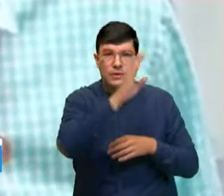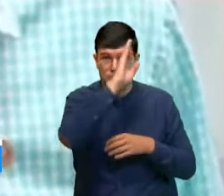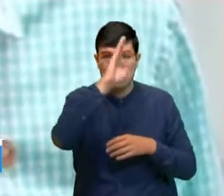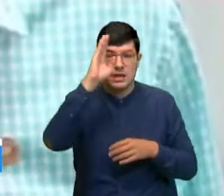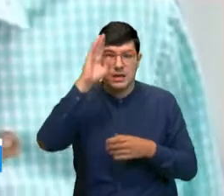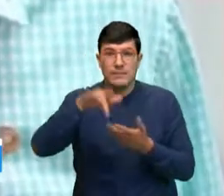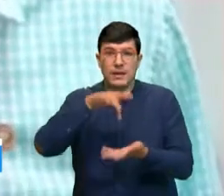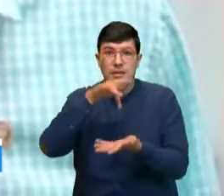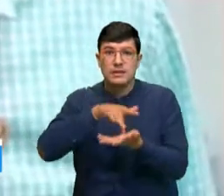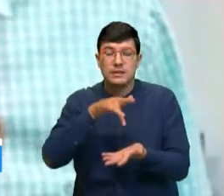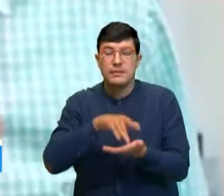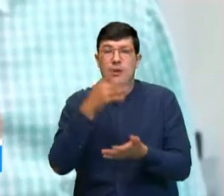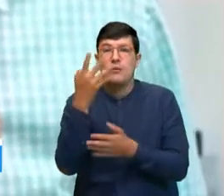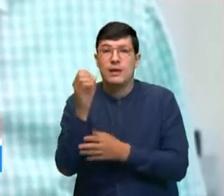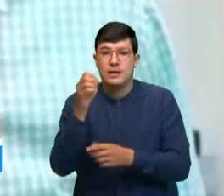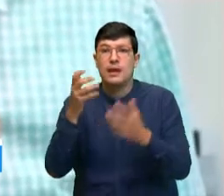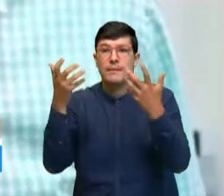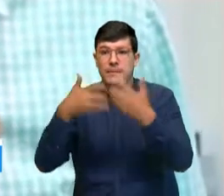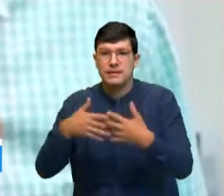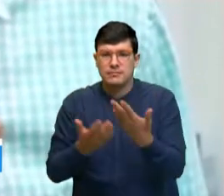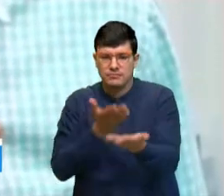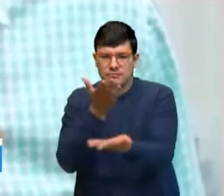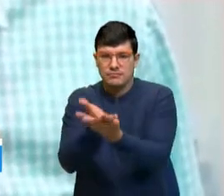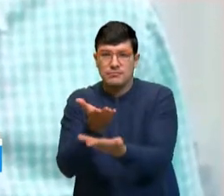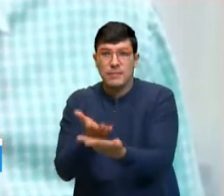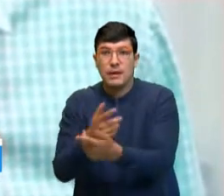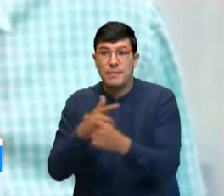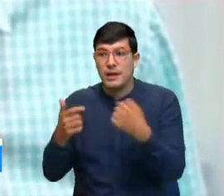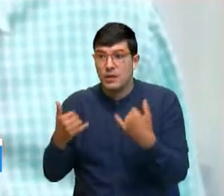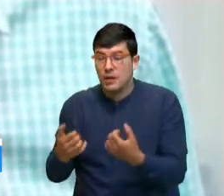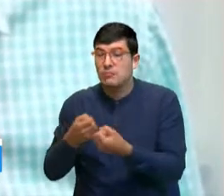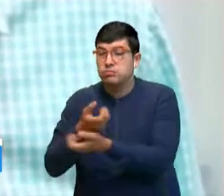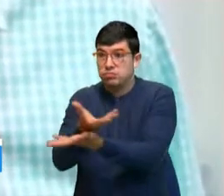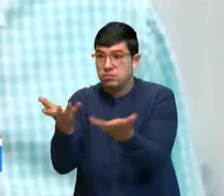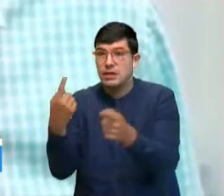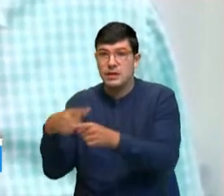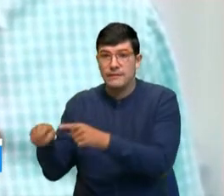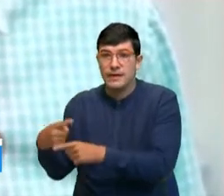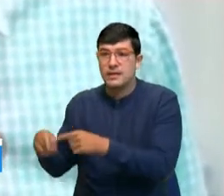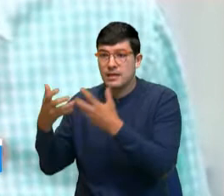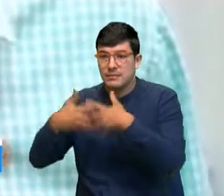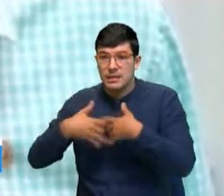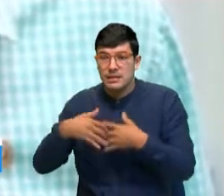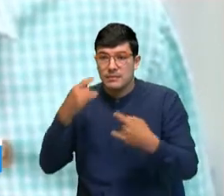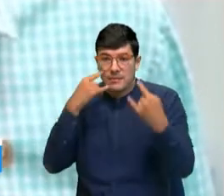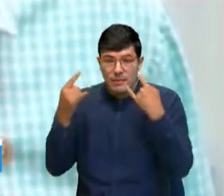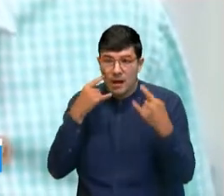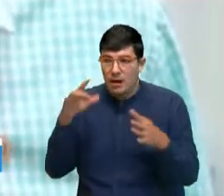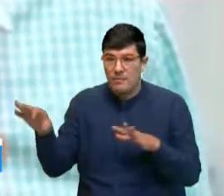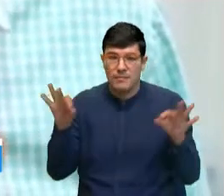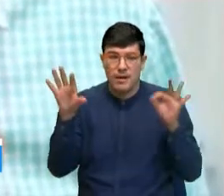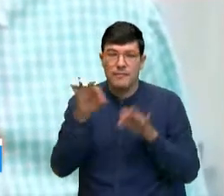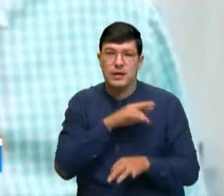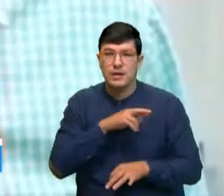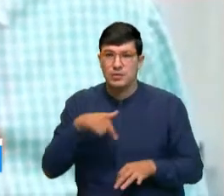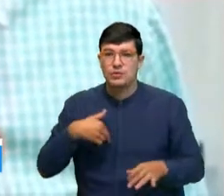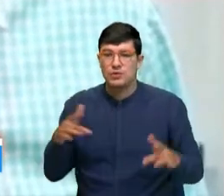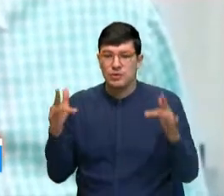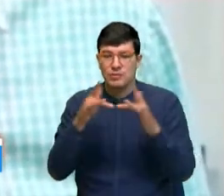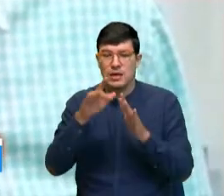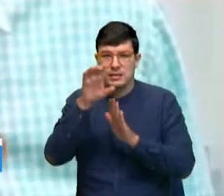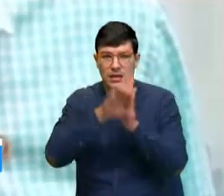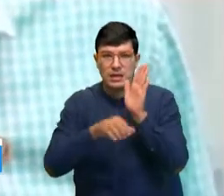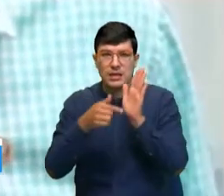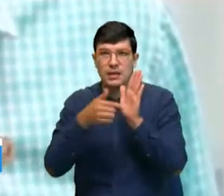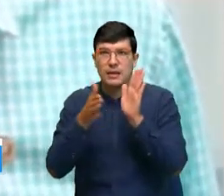de 40 oferentes demostrando una vez más la probabilidad de oferentes y afianzándonos a esa certificación que